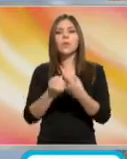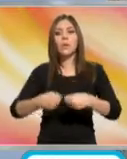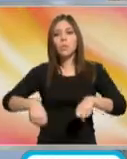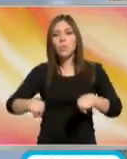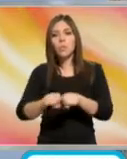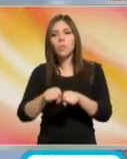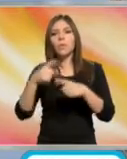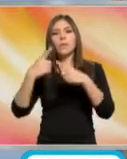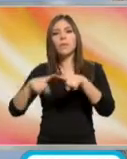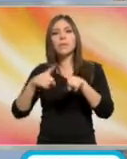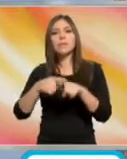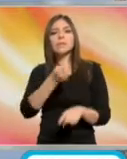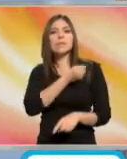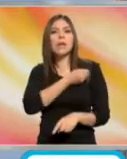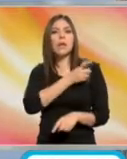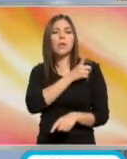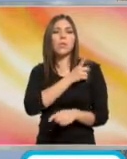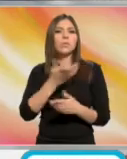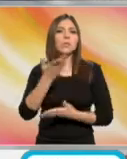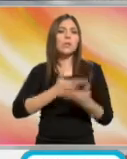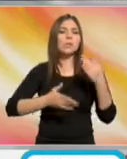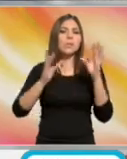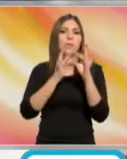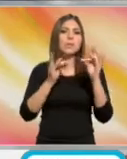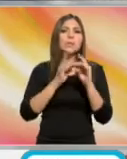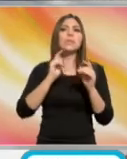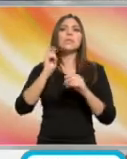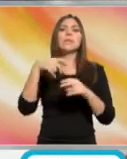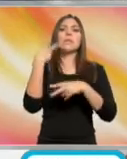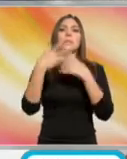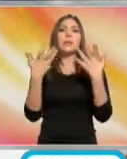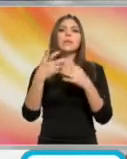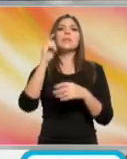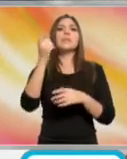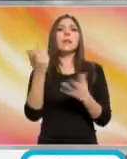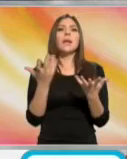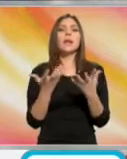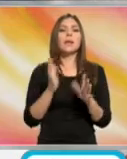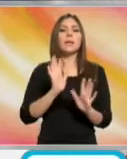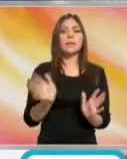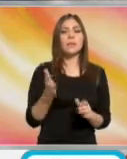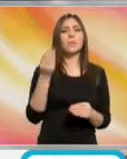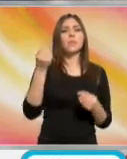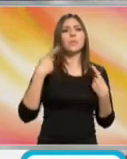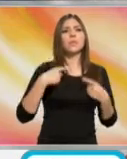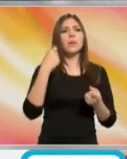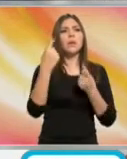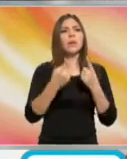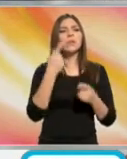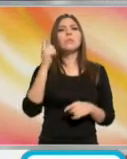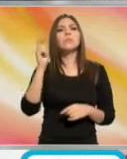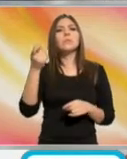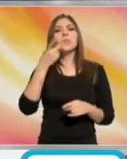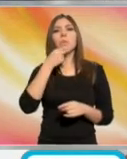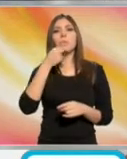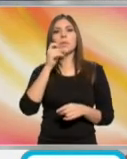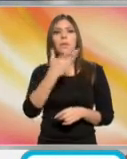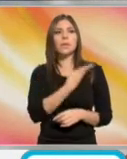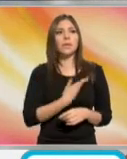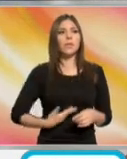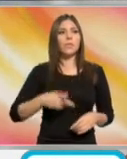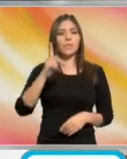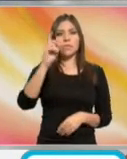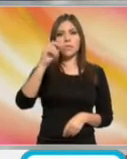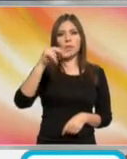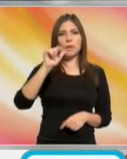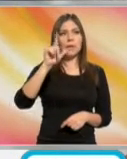los servicios de salud. Esos son los temas que generalmente... ¿Qué se va a hacer y qué se ha hecho? Porque muchas personas también se preguntan de las promesas que Donald Trump ha hecho